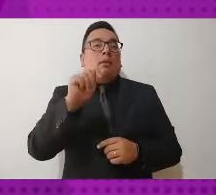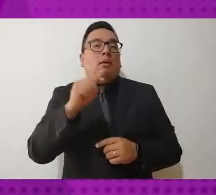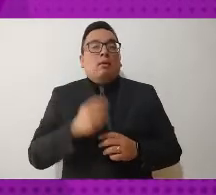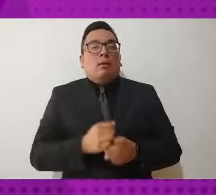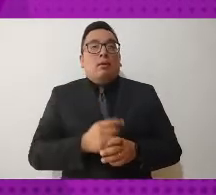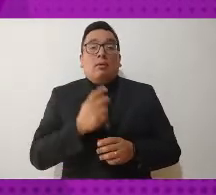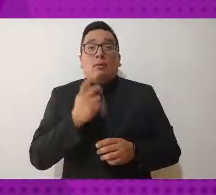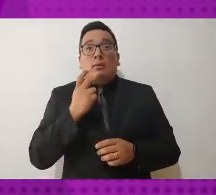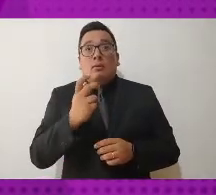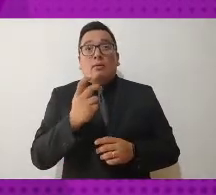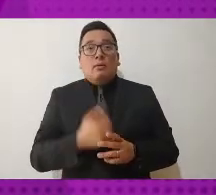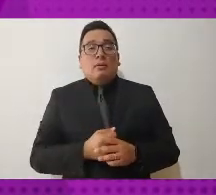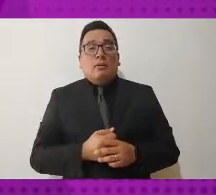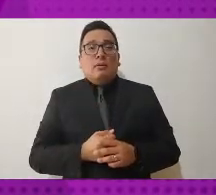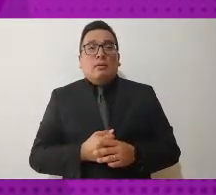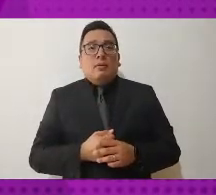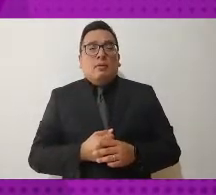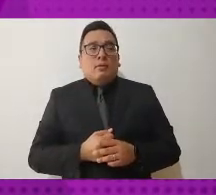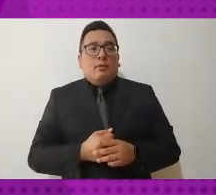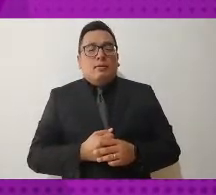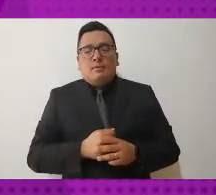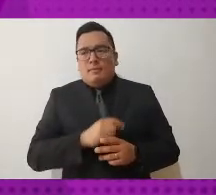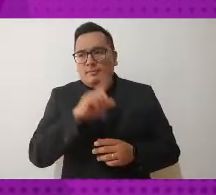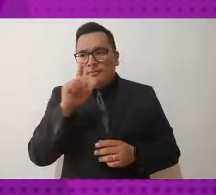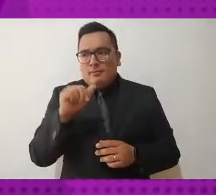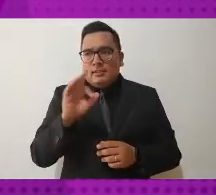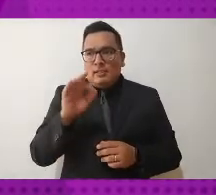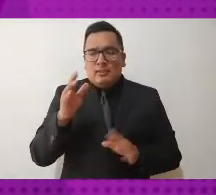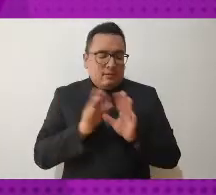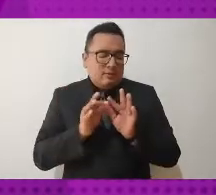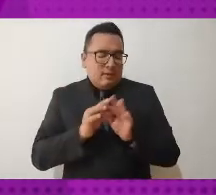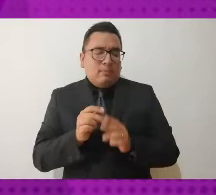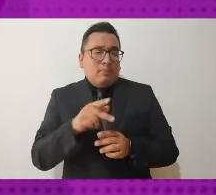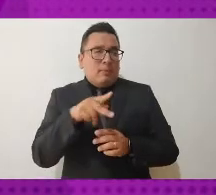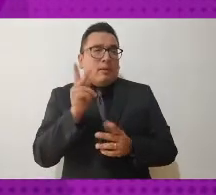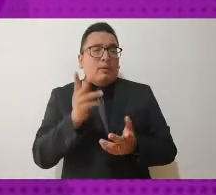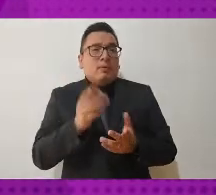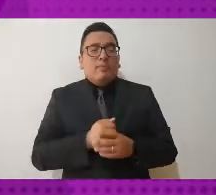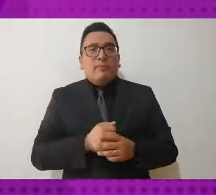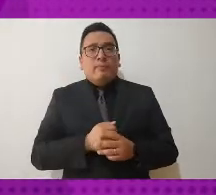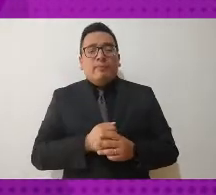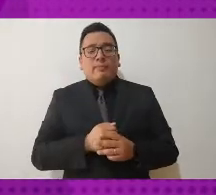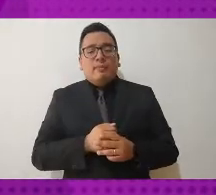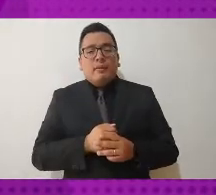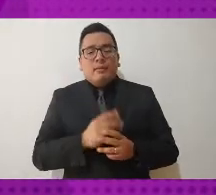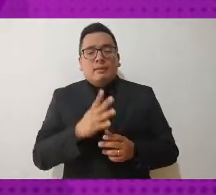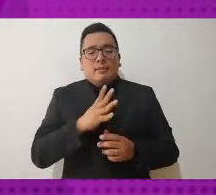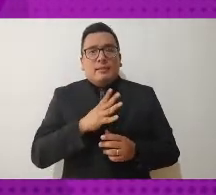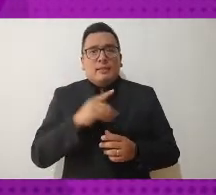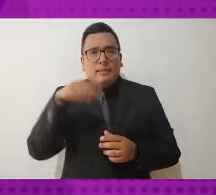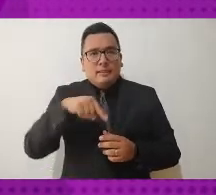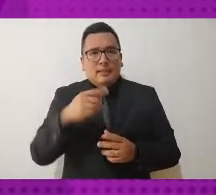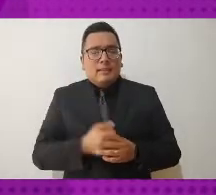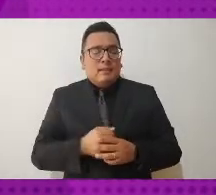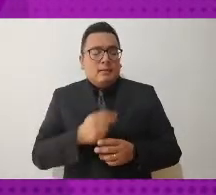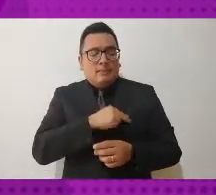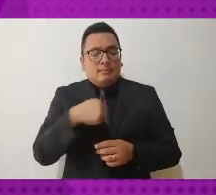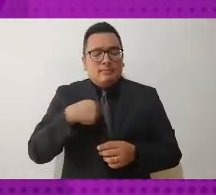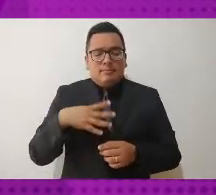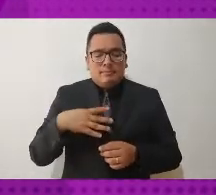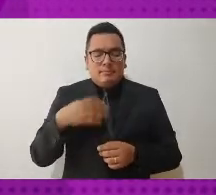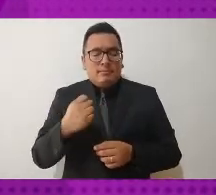justo Bueno ya hablaremos más a detalle en otra de las preguntas lo que se ha estado trabajando aquí en el estado